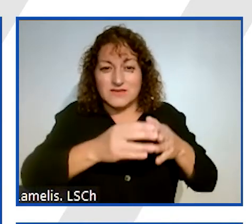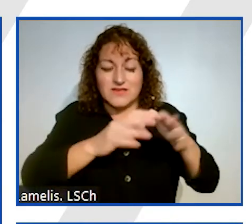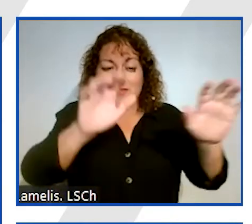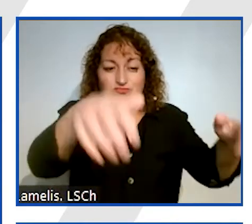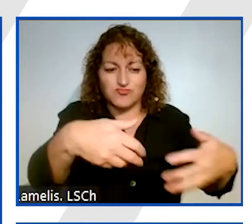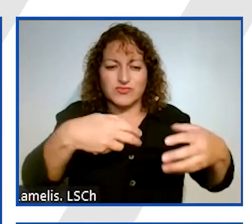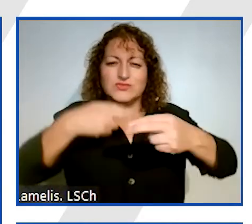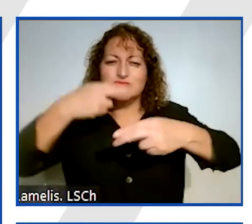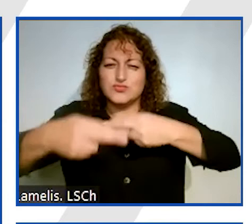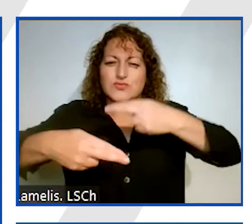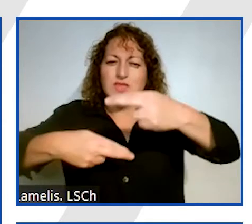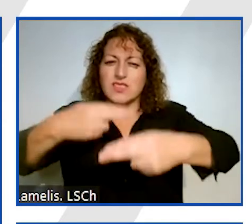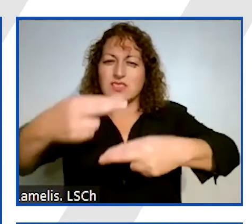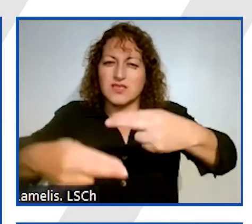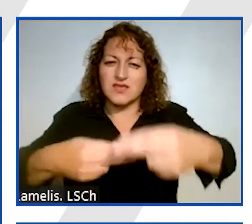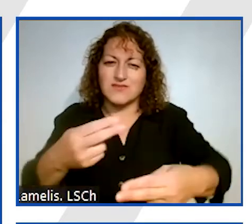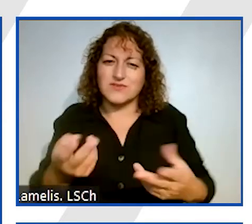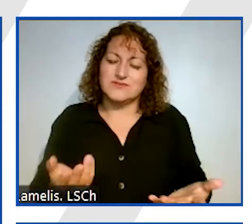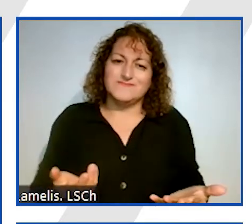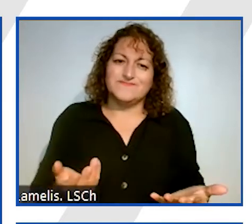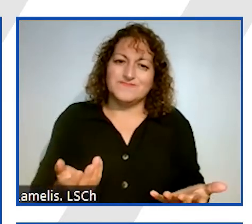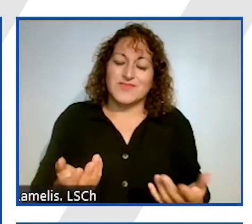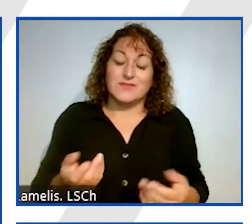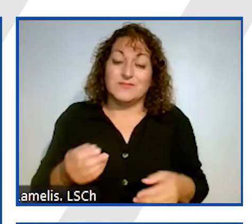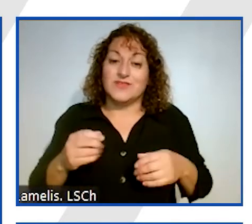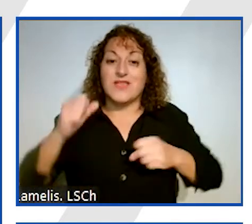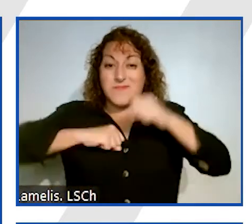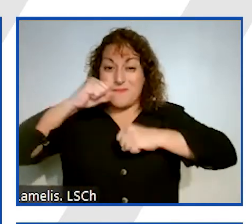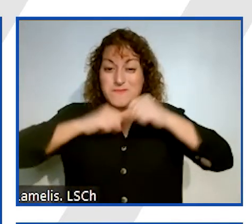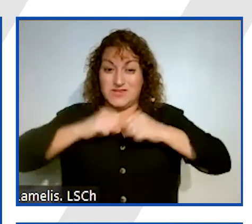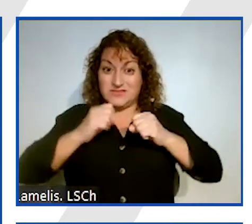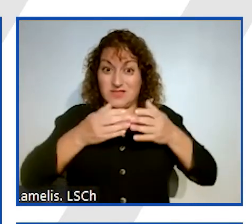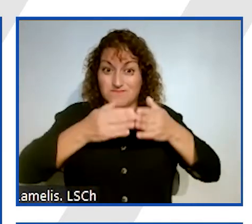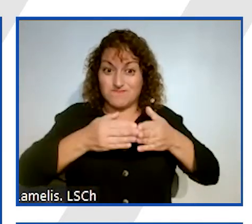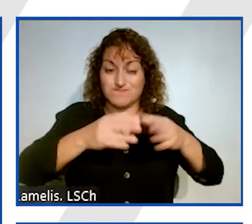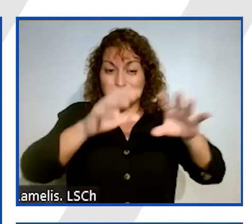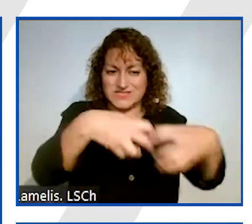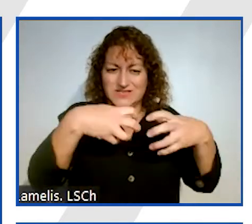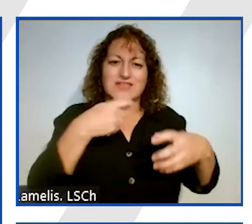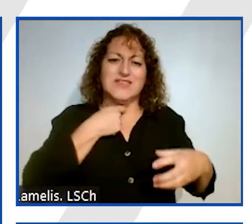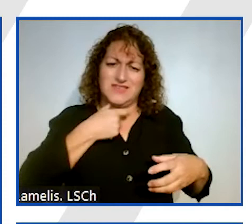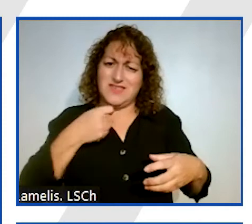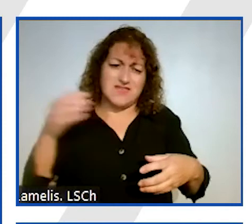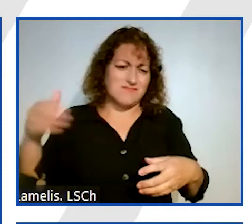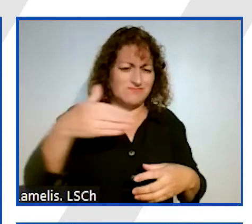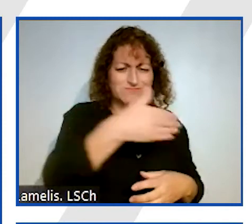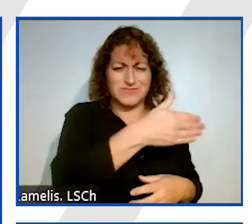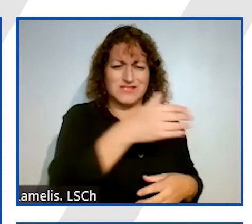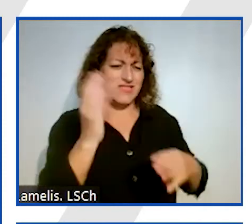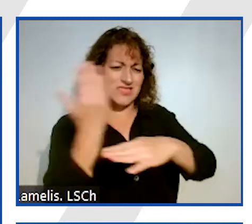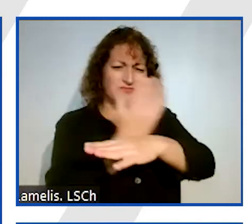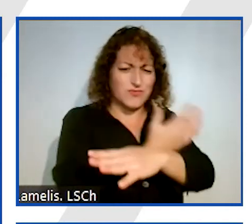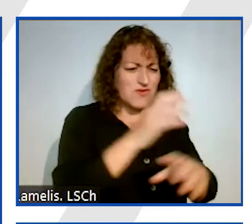hemos concentrado en sacar cuantos tiburones podamos porque hay una necesidad, ¿ya? Y esta necesidad va